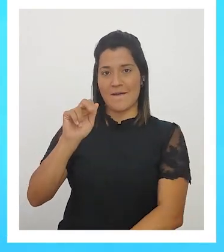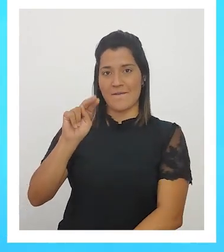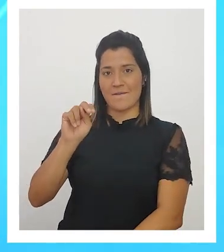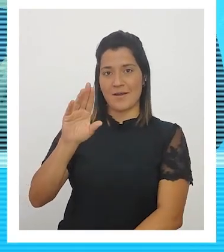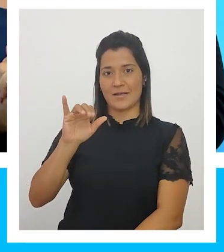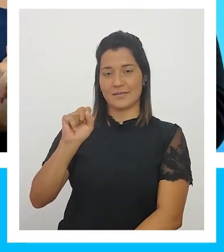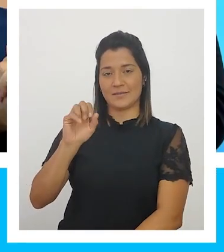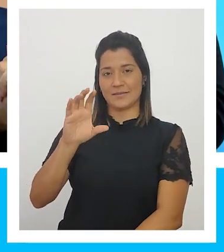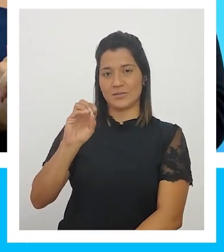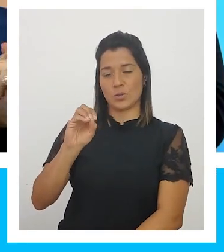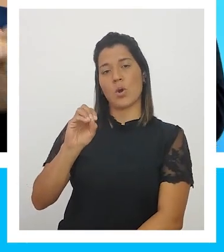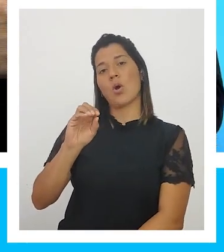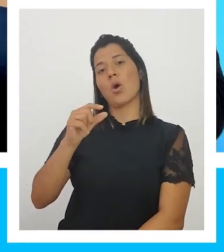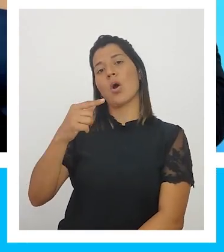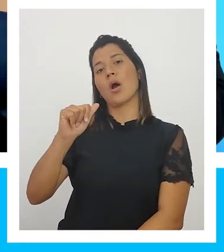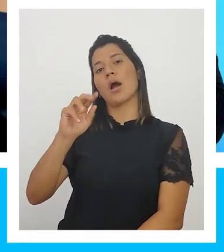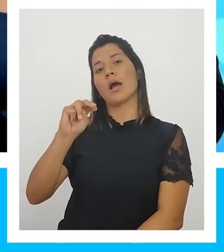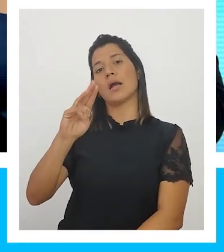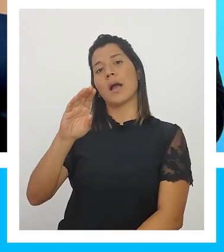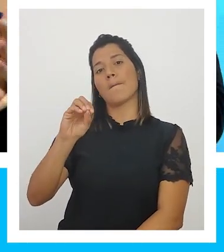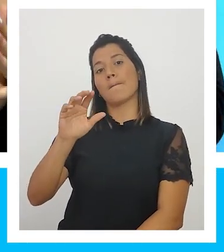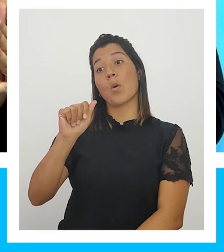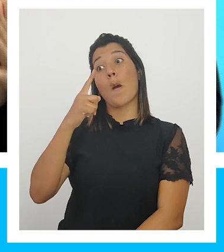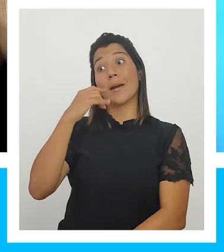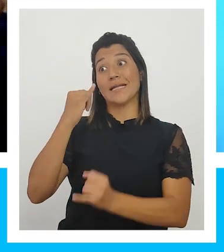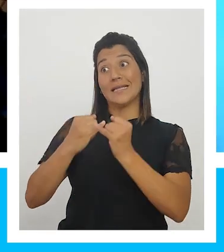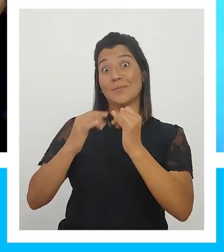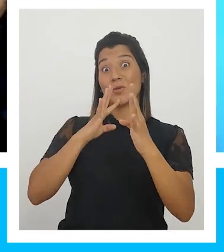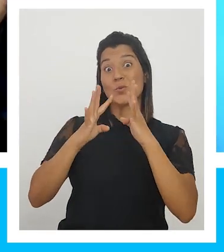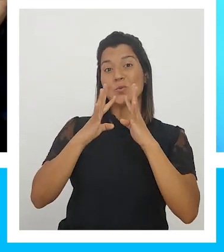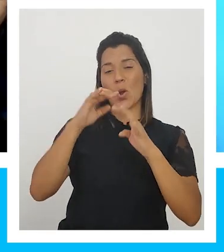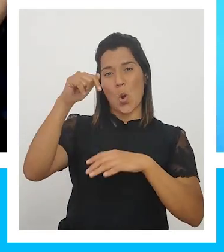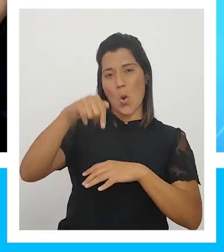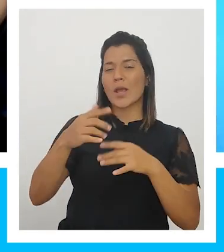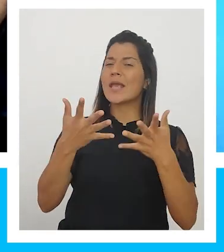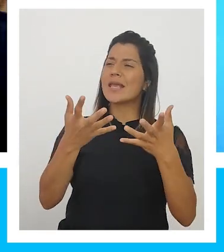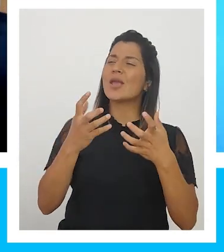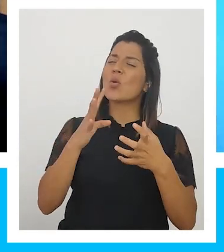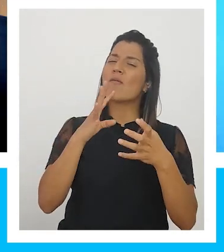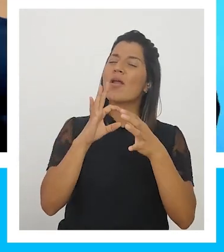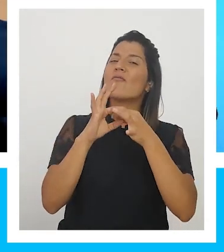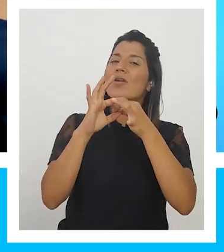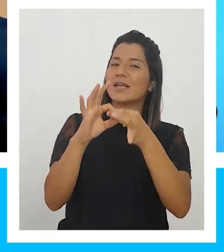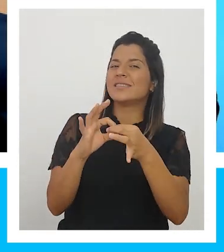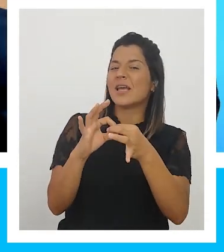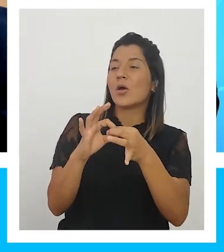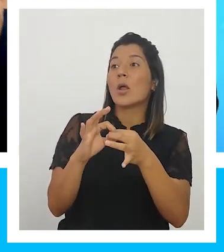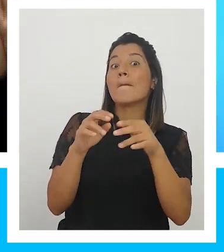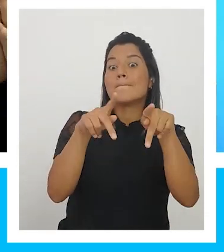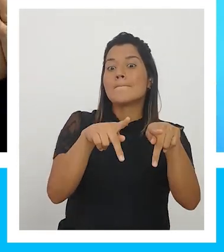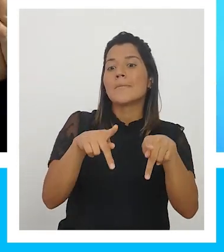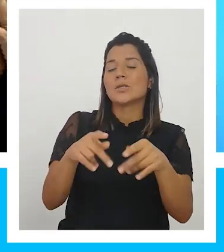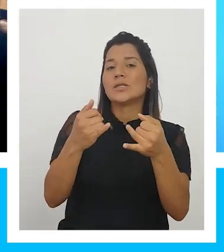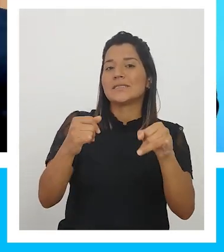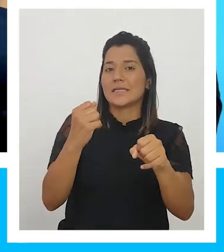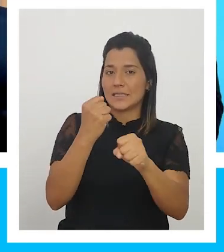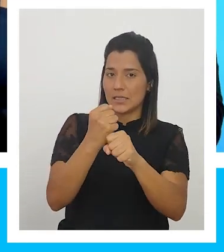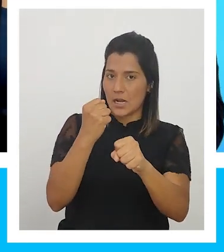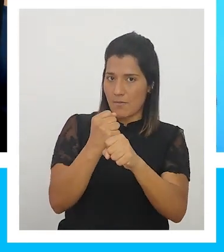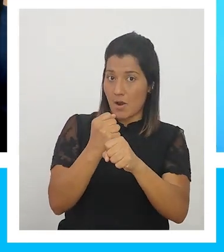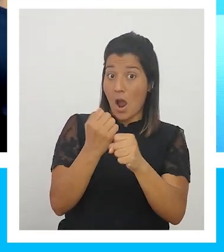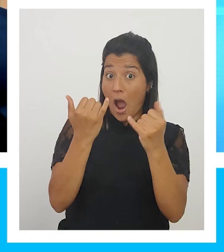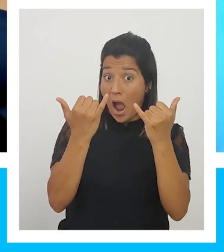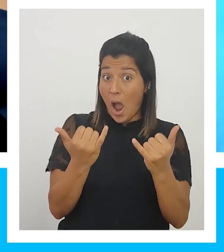para ir cerrando esta conversación de este día, hablar sobre el desempleo. La cifra llega a